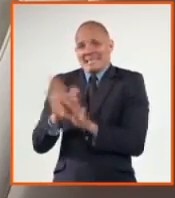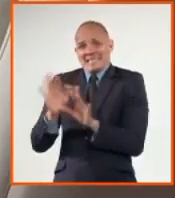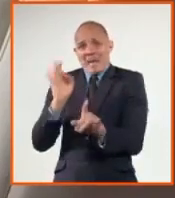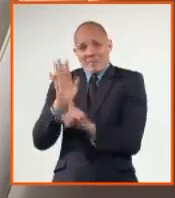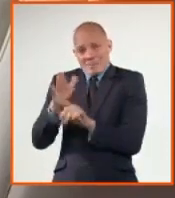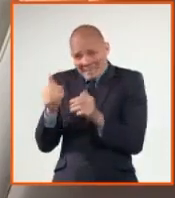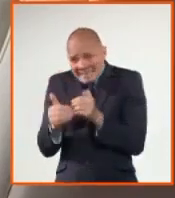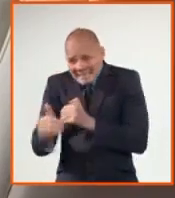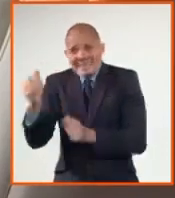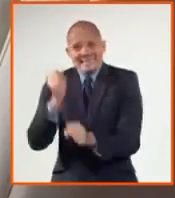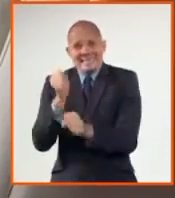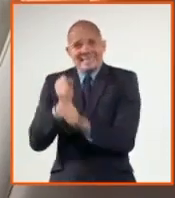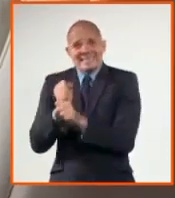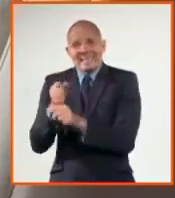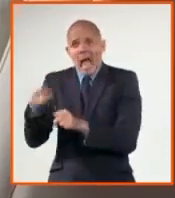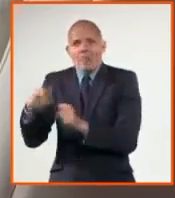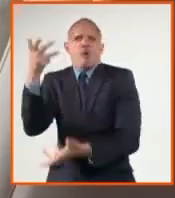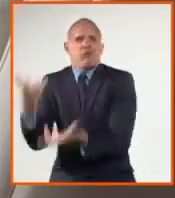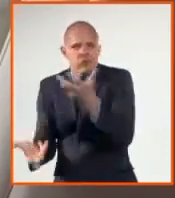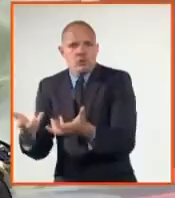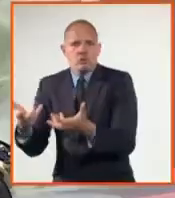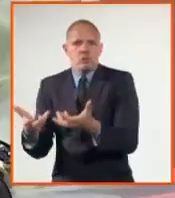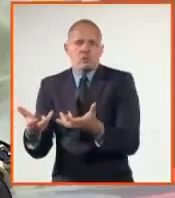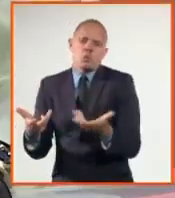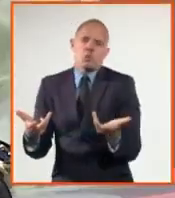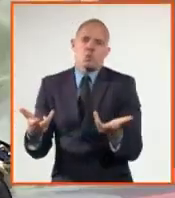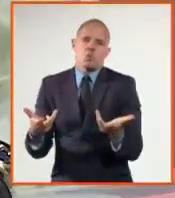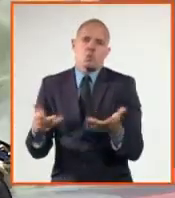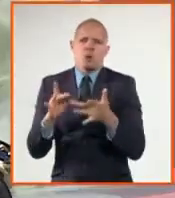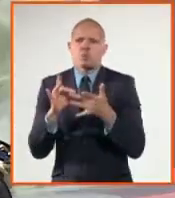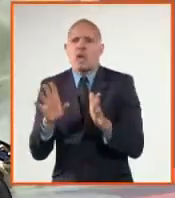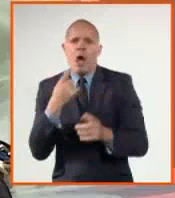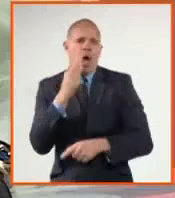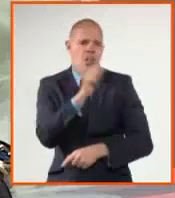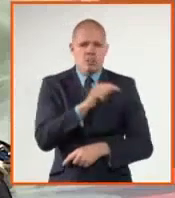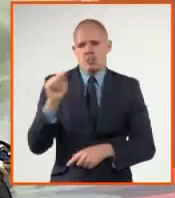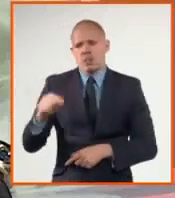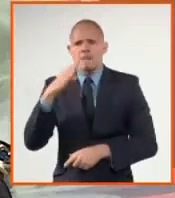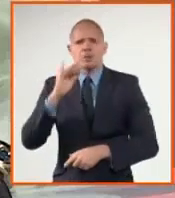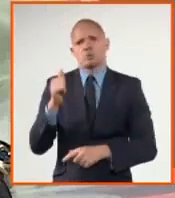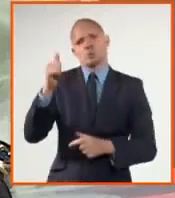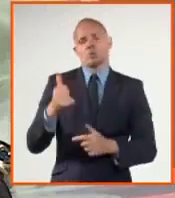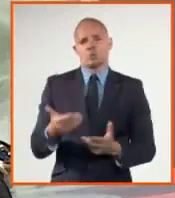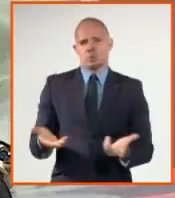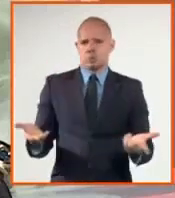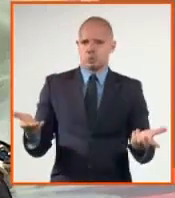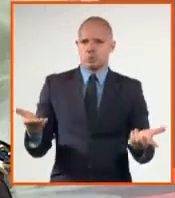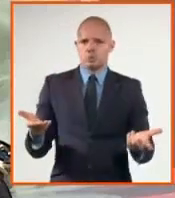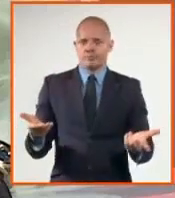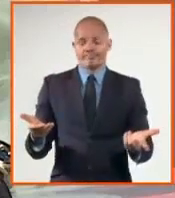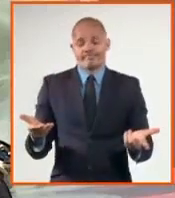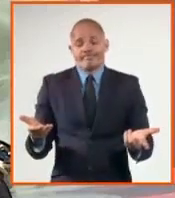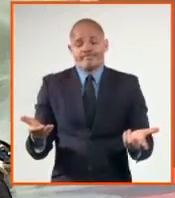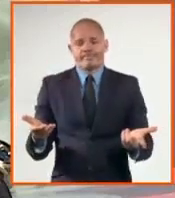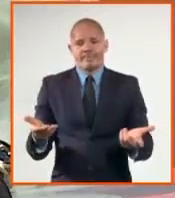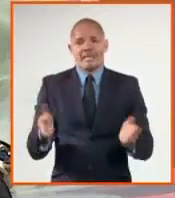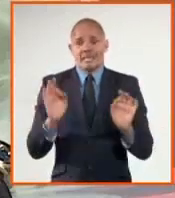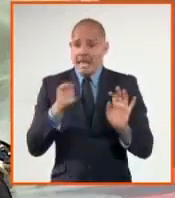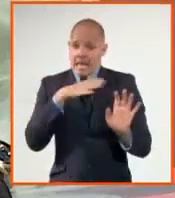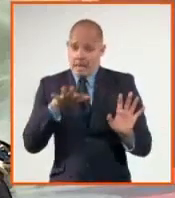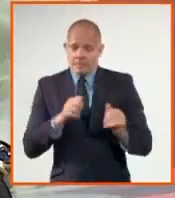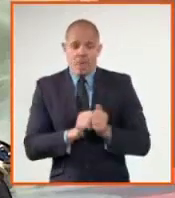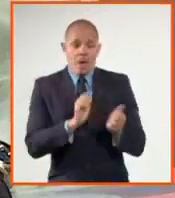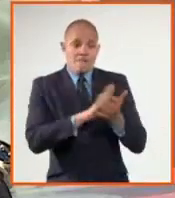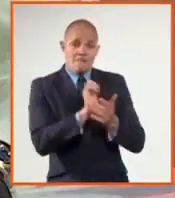momentos sin dudas claves para lo que sucedió es así en el caso de mariel la avería está en la